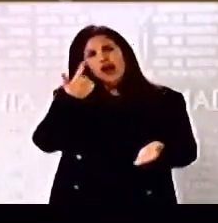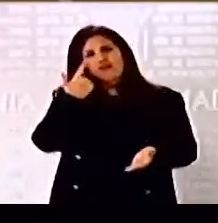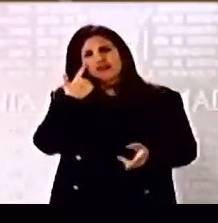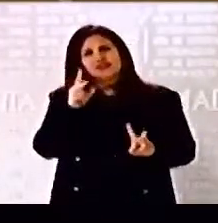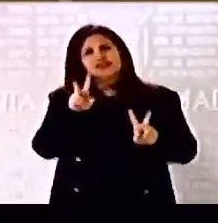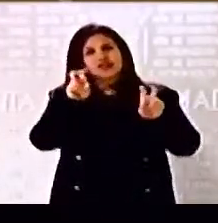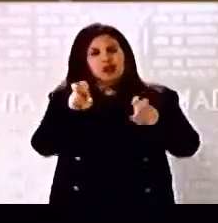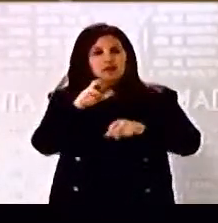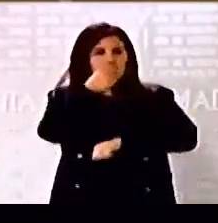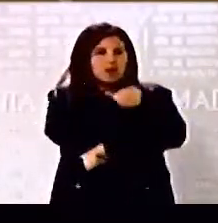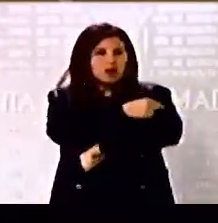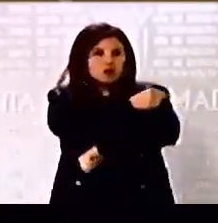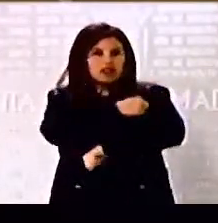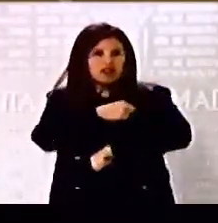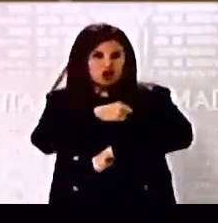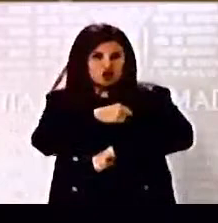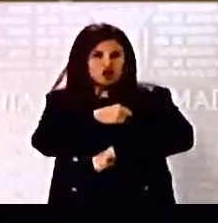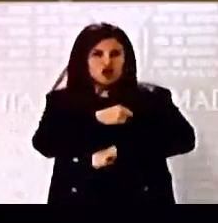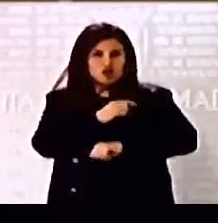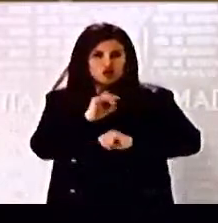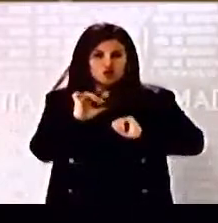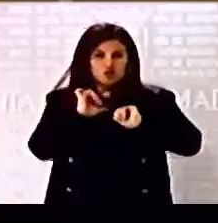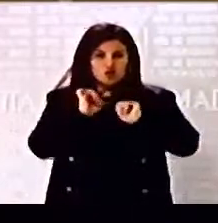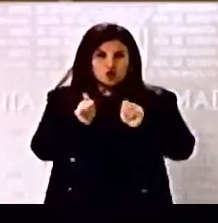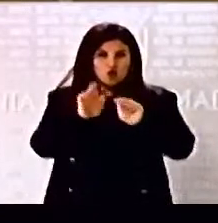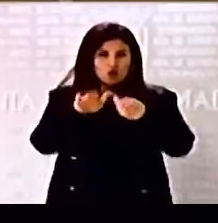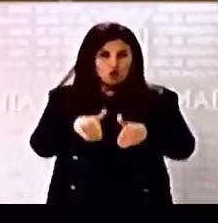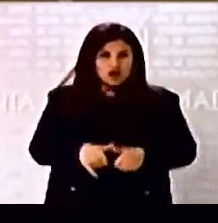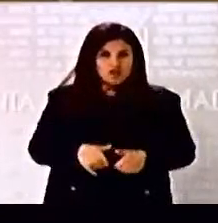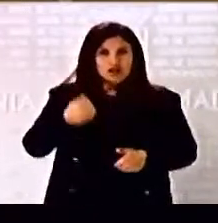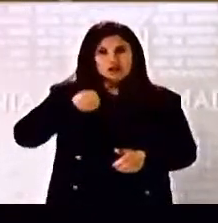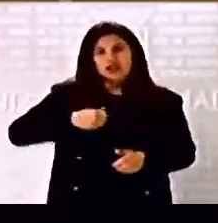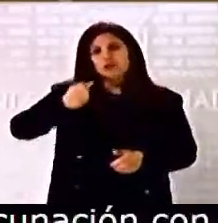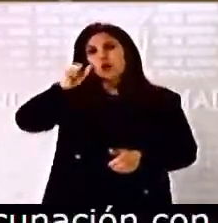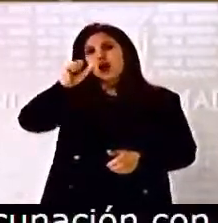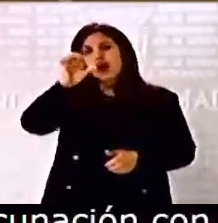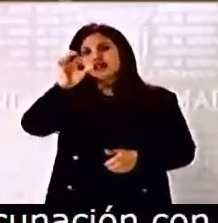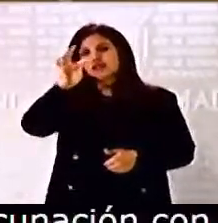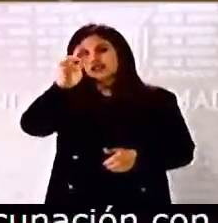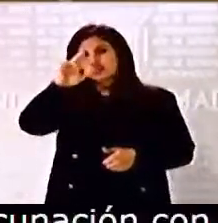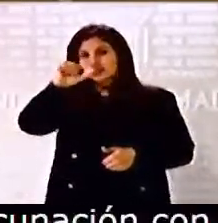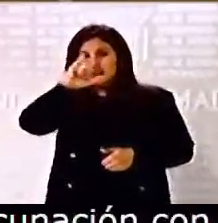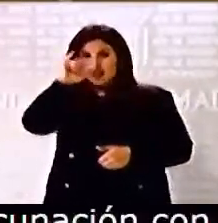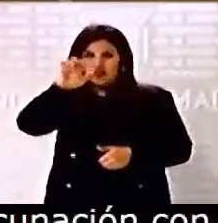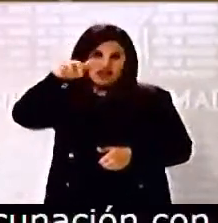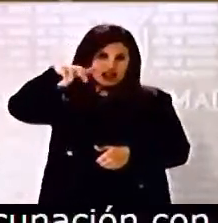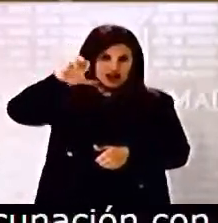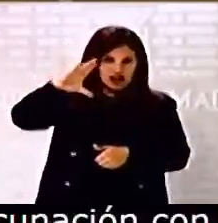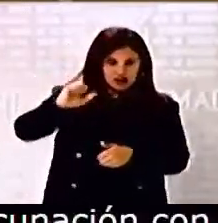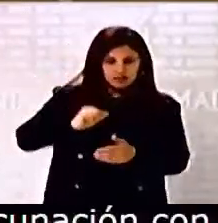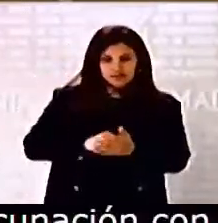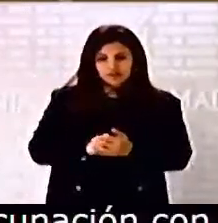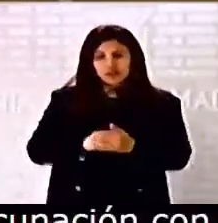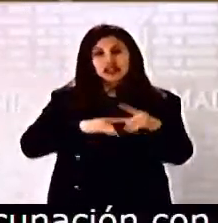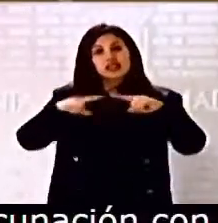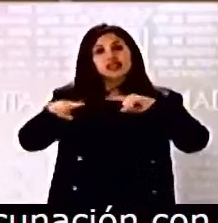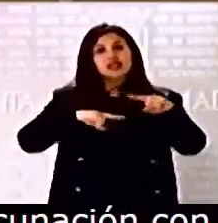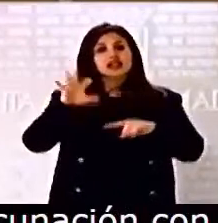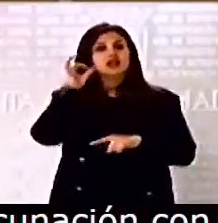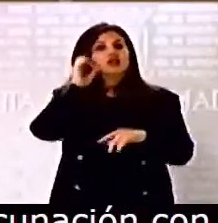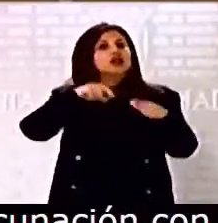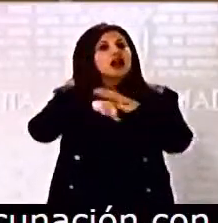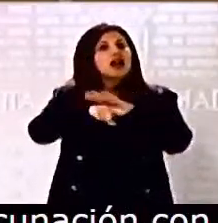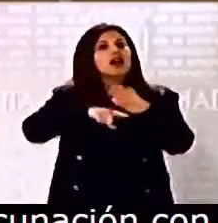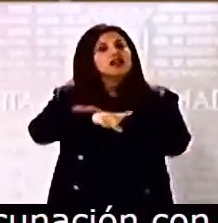el retomar la vacunación con la vacuna de AstraZeneca. La directora de la Agencia Española del Medicamento